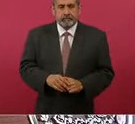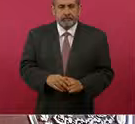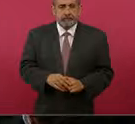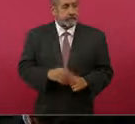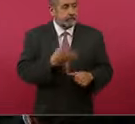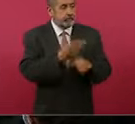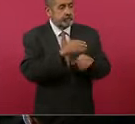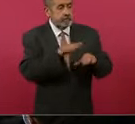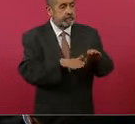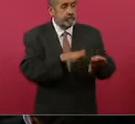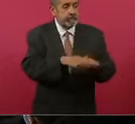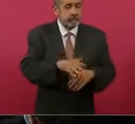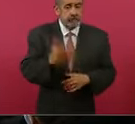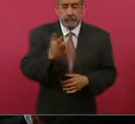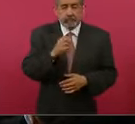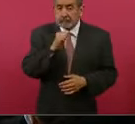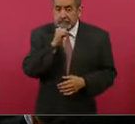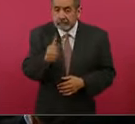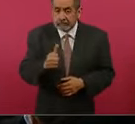Y si no lo hacen,